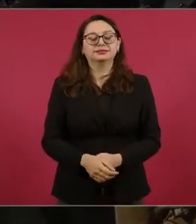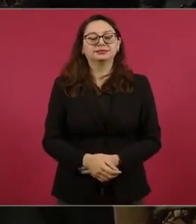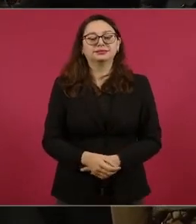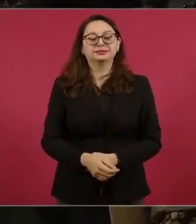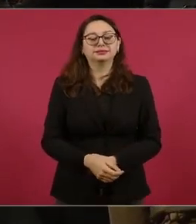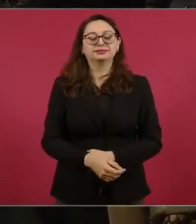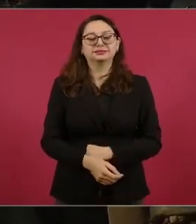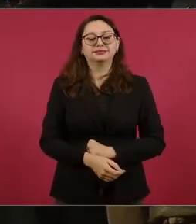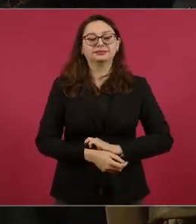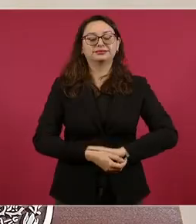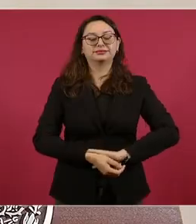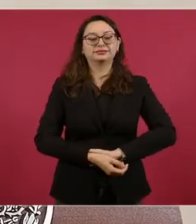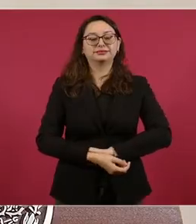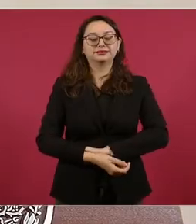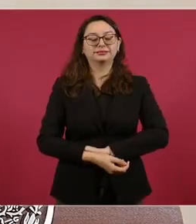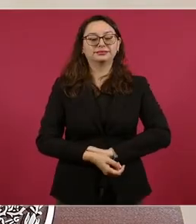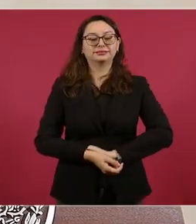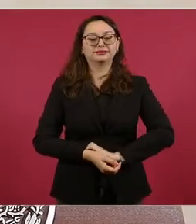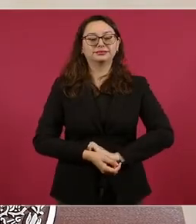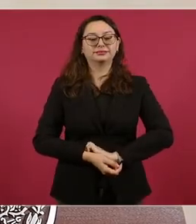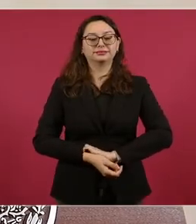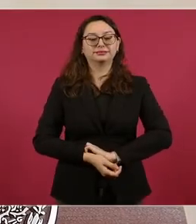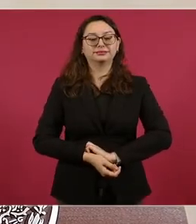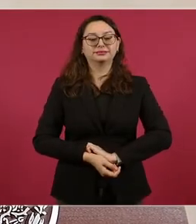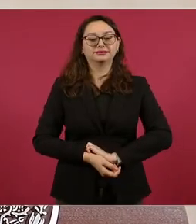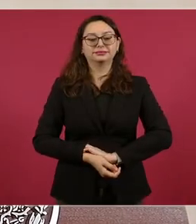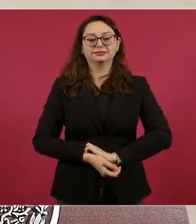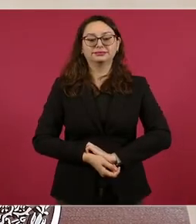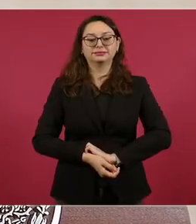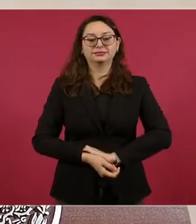otani acaba de firmar un